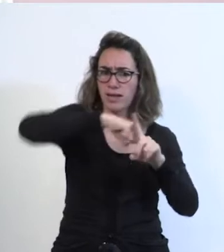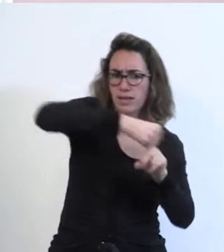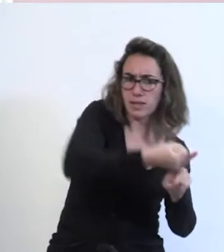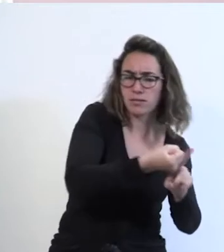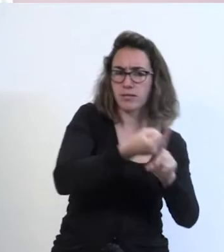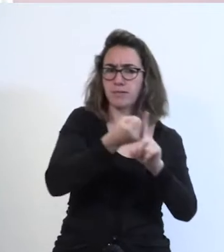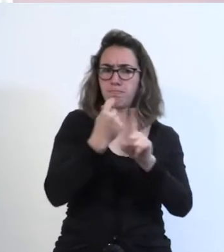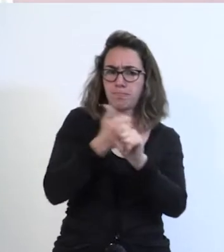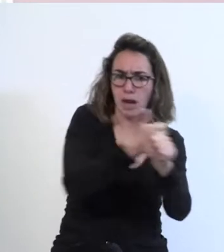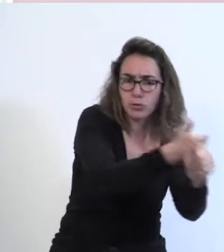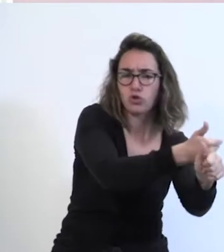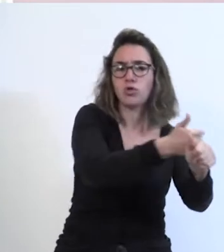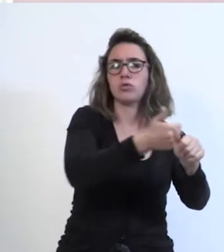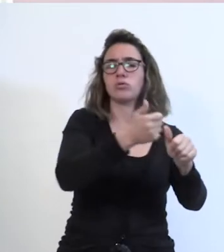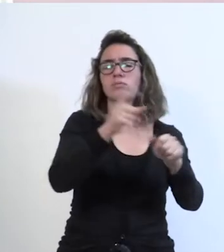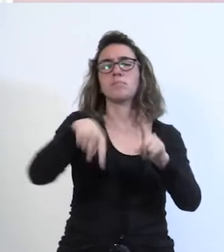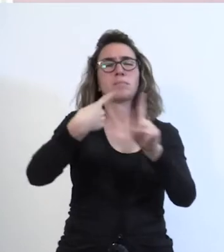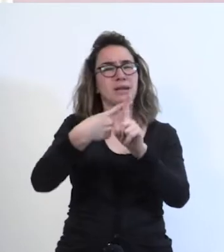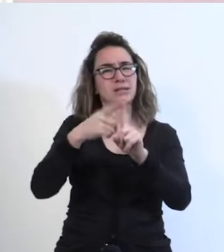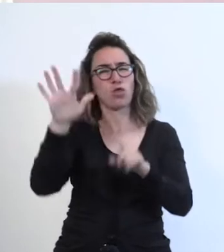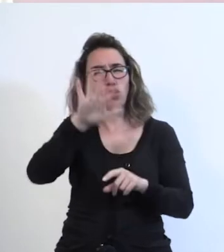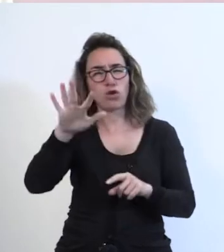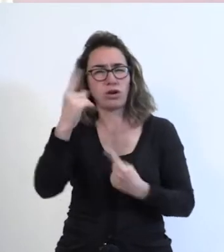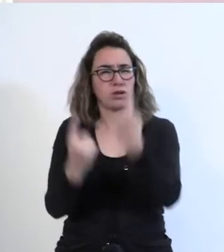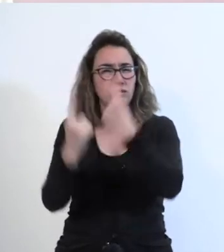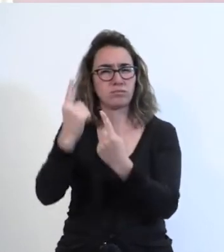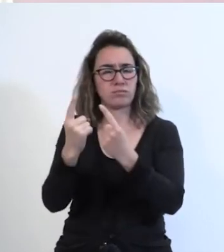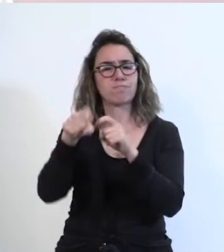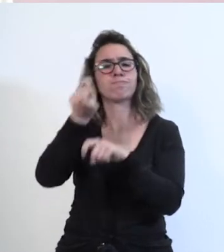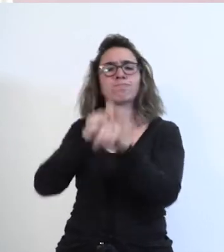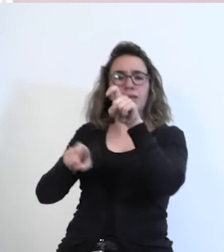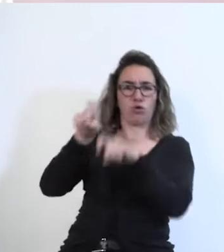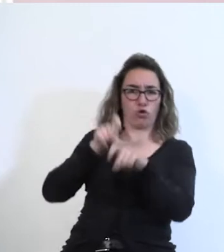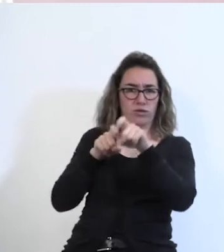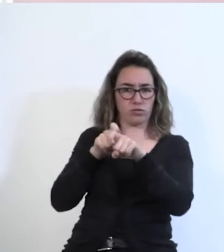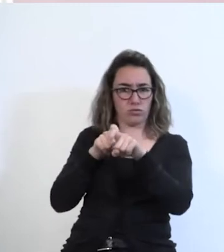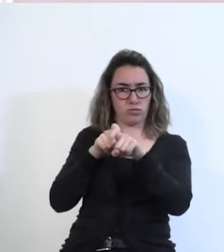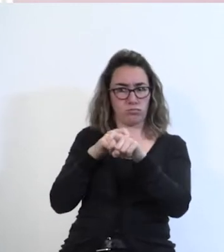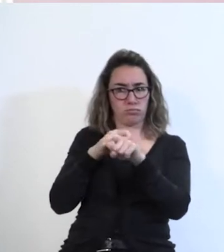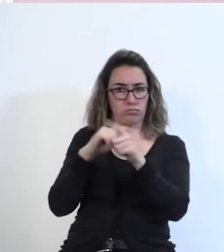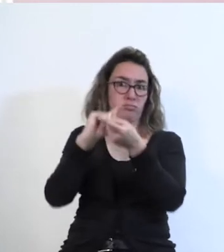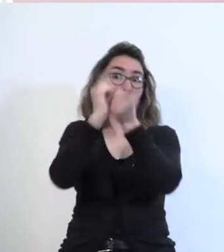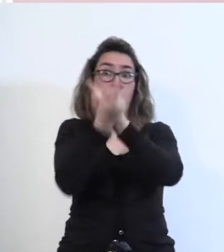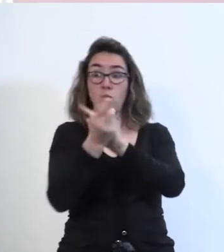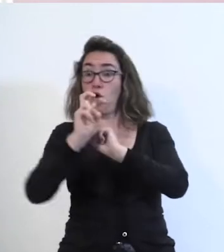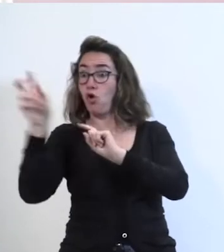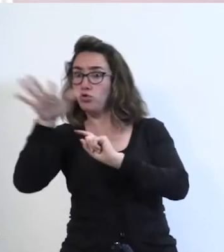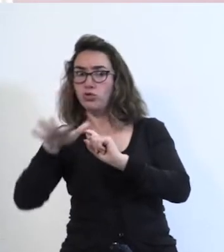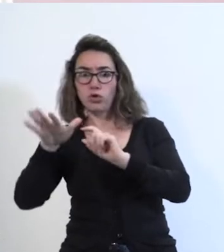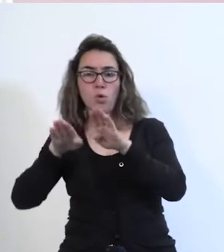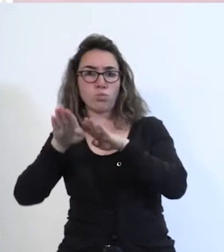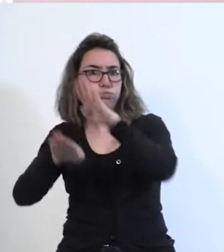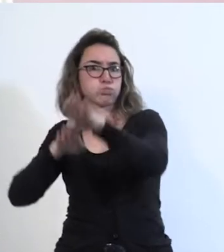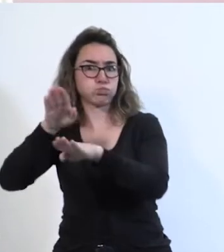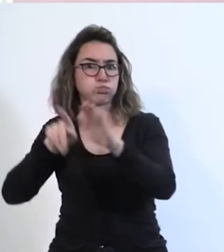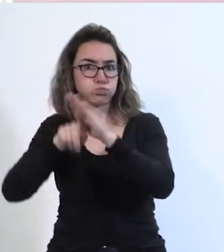y por los retrocesos que también se están dando en algunos lugares en contraposición a los avances en otros sitios. Para